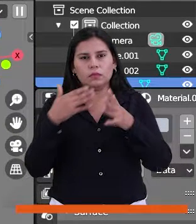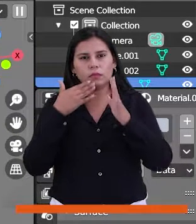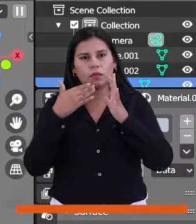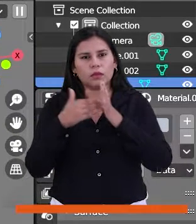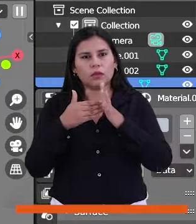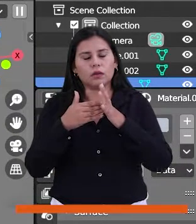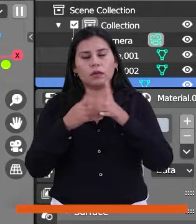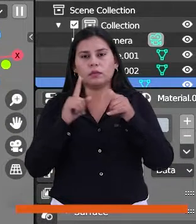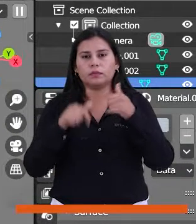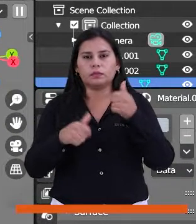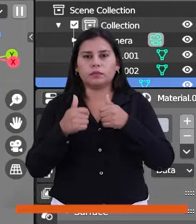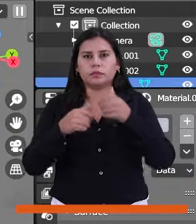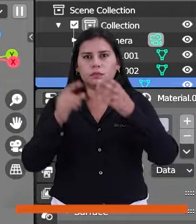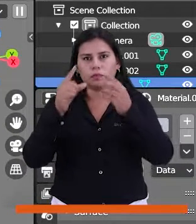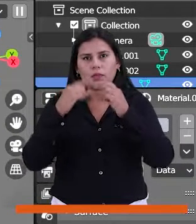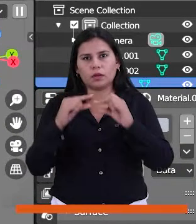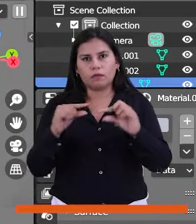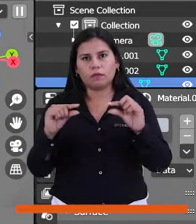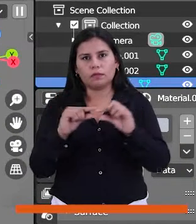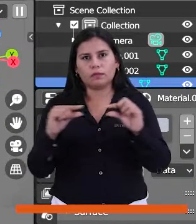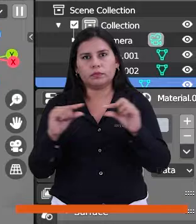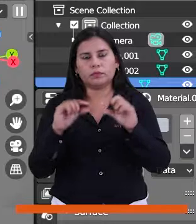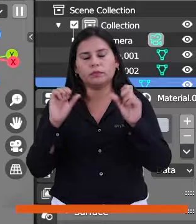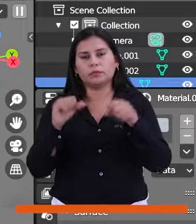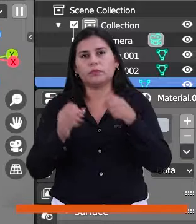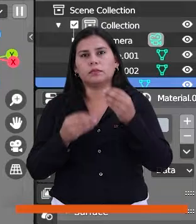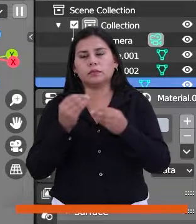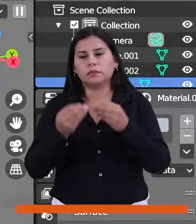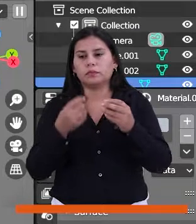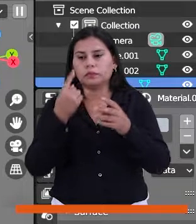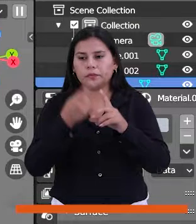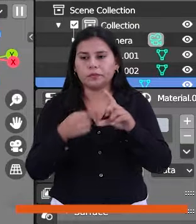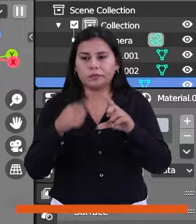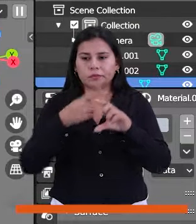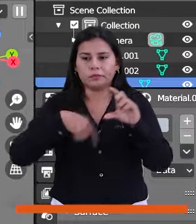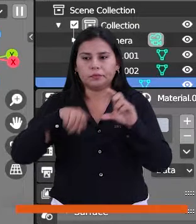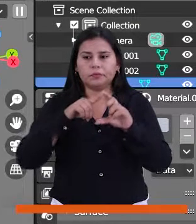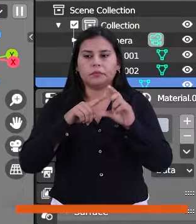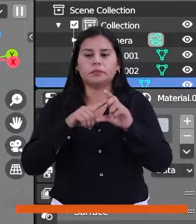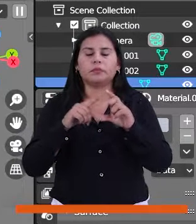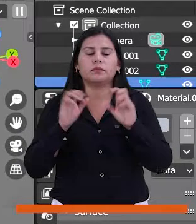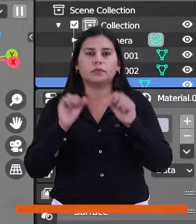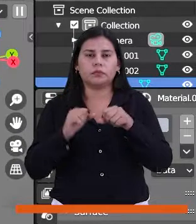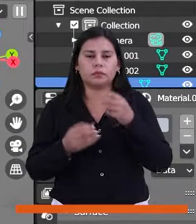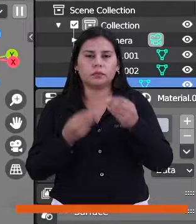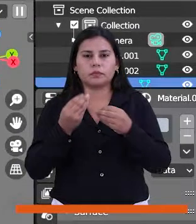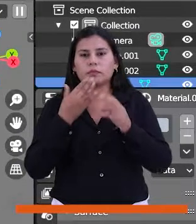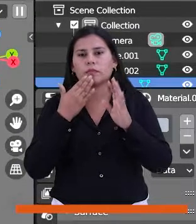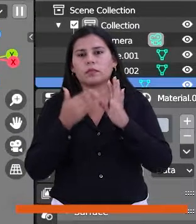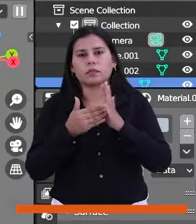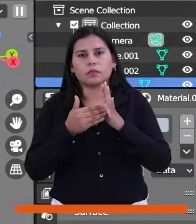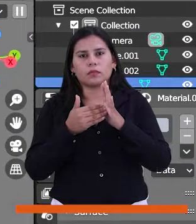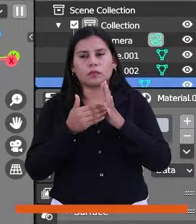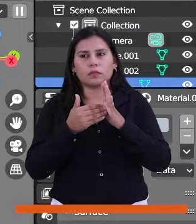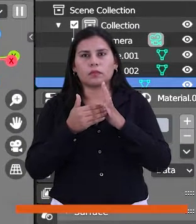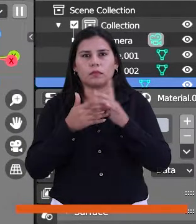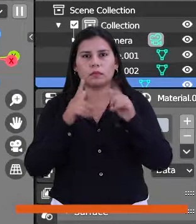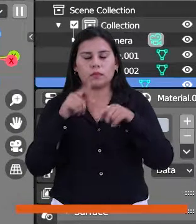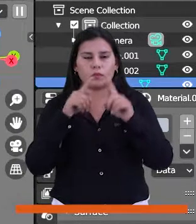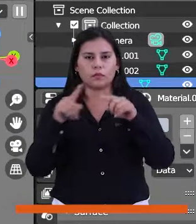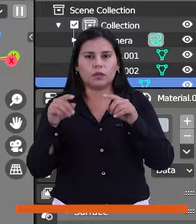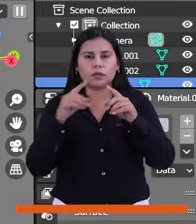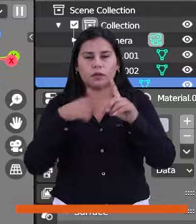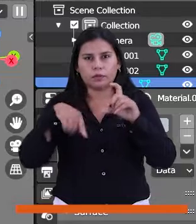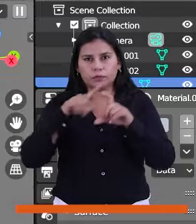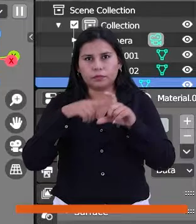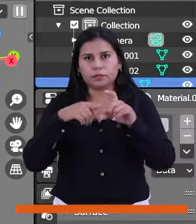por ejemplo, no sé, quiero que en las partes de abajo, no sé si alcanzan a ver aquí esta cara, quiero por ejemplo que